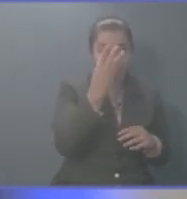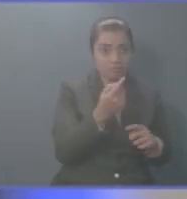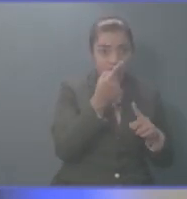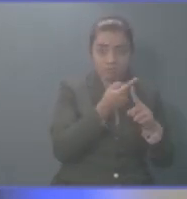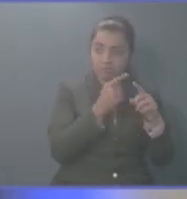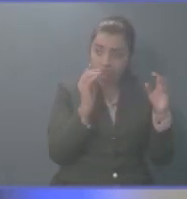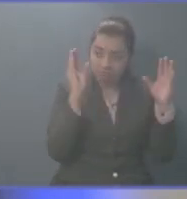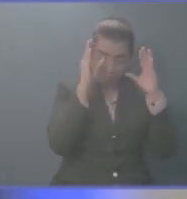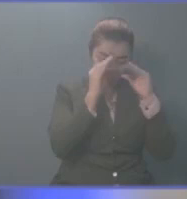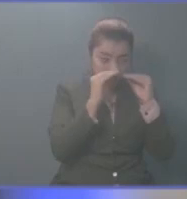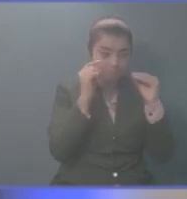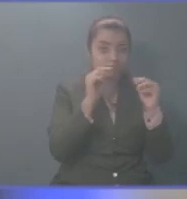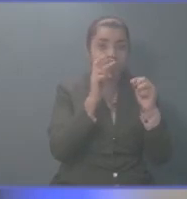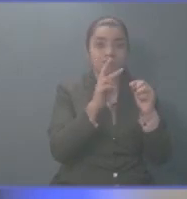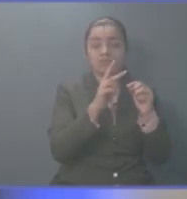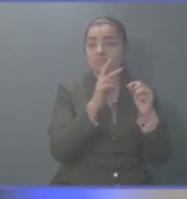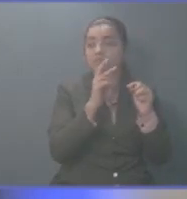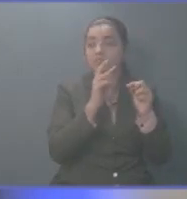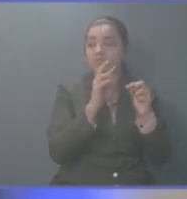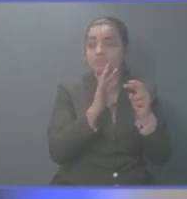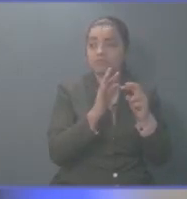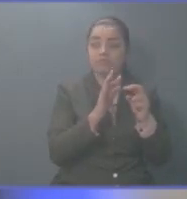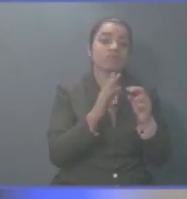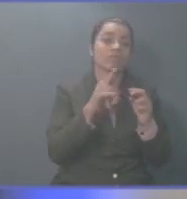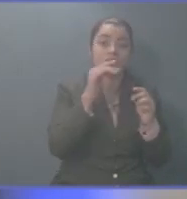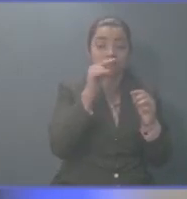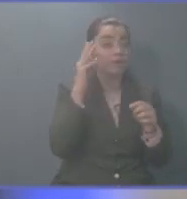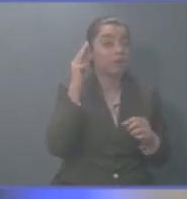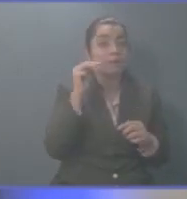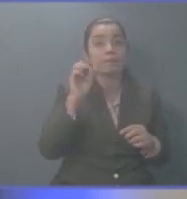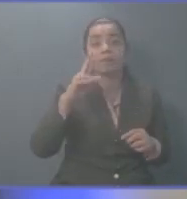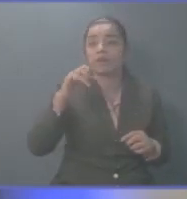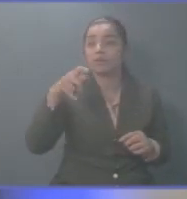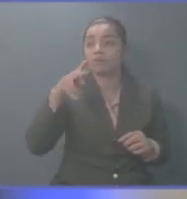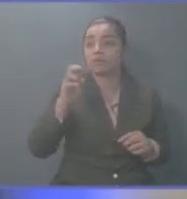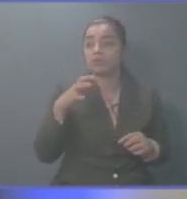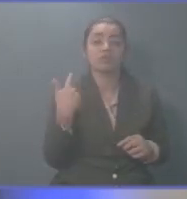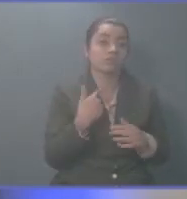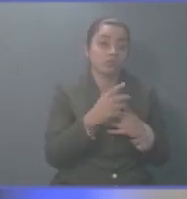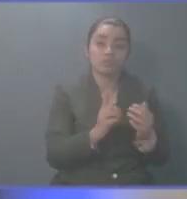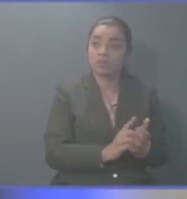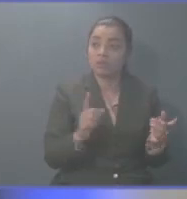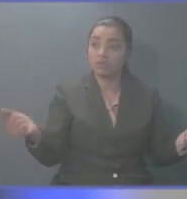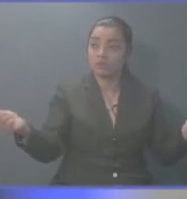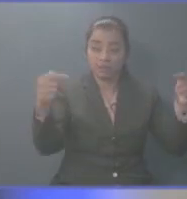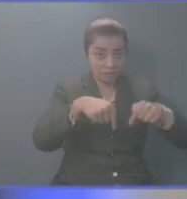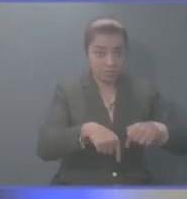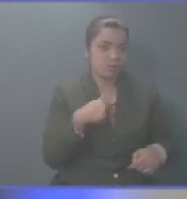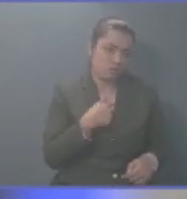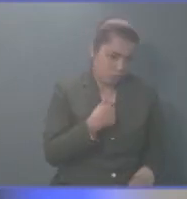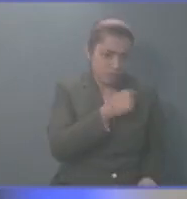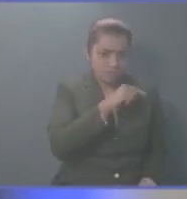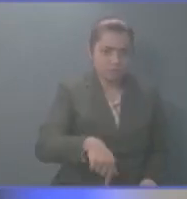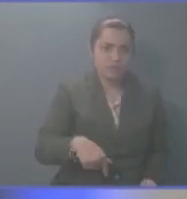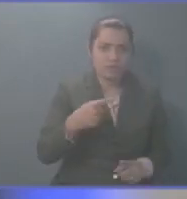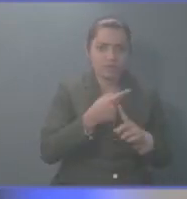en la noche, si tú te acuerdas, el 8 de febrero. Cuando hay convocatoria de Mario Ponce, los diputados tenemos que asistir, y tu servidor vino. Yo